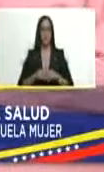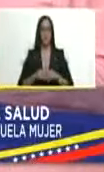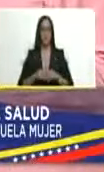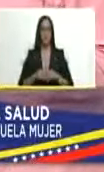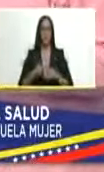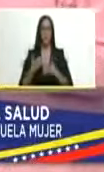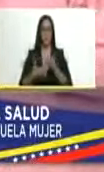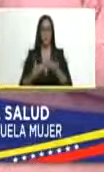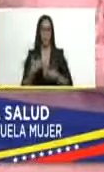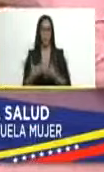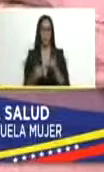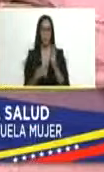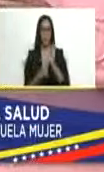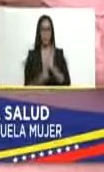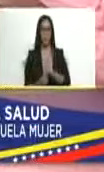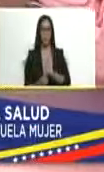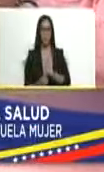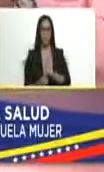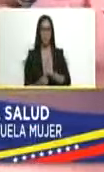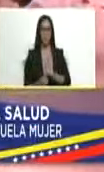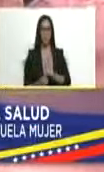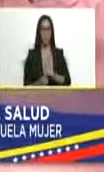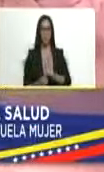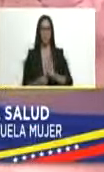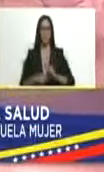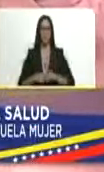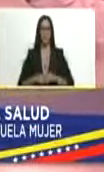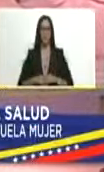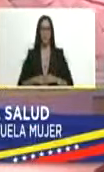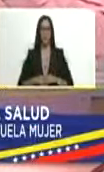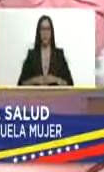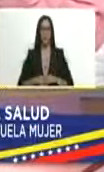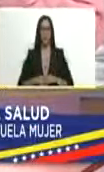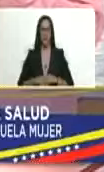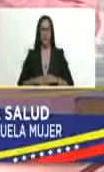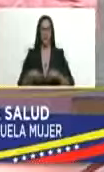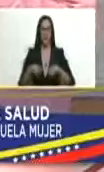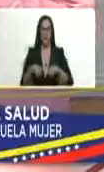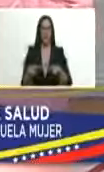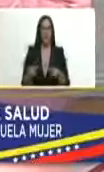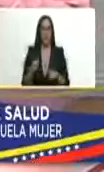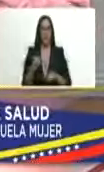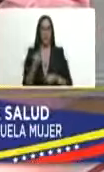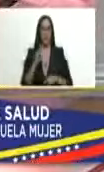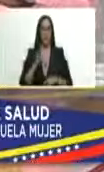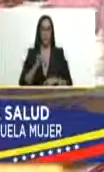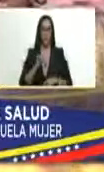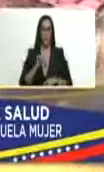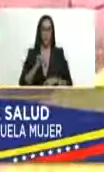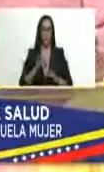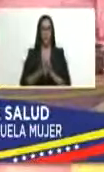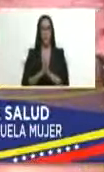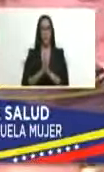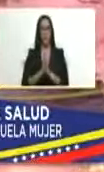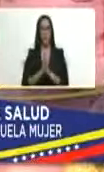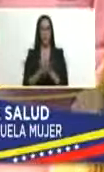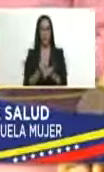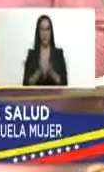proceder a presentarla. Vértice por ir, vértice. Vértice número uno. Por favor,